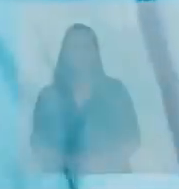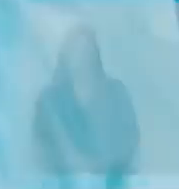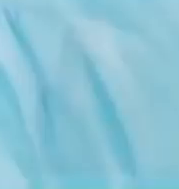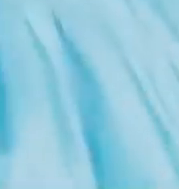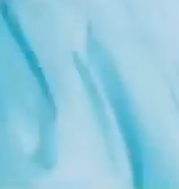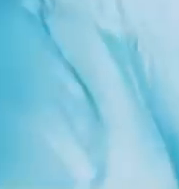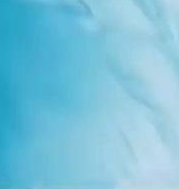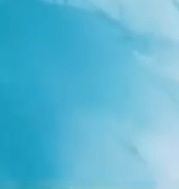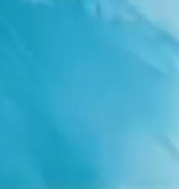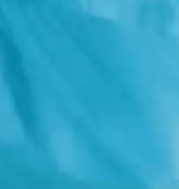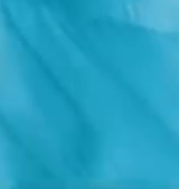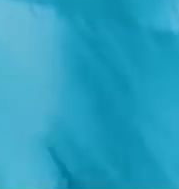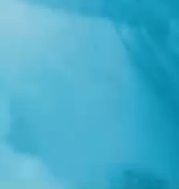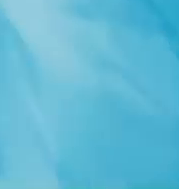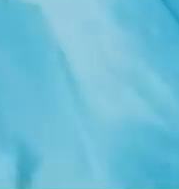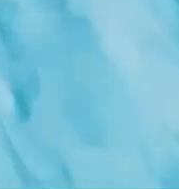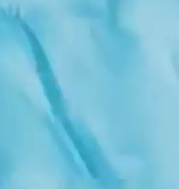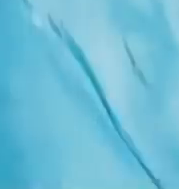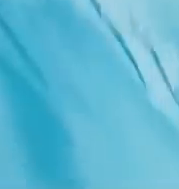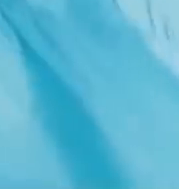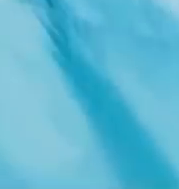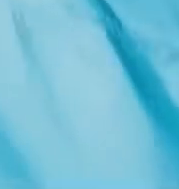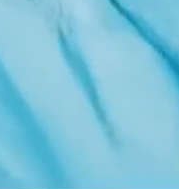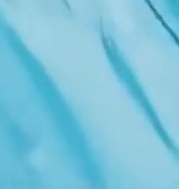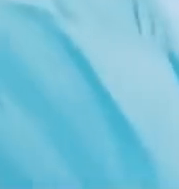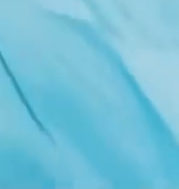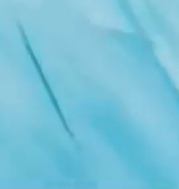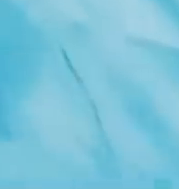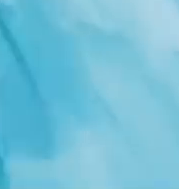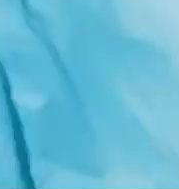Conforme a lo establecido en el artículo 75 de la Ley